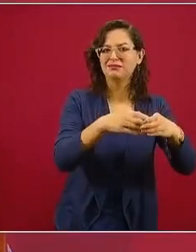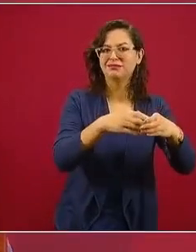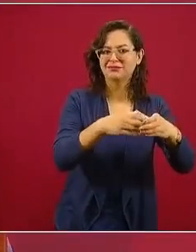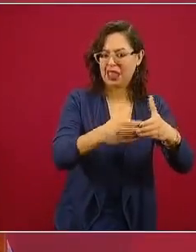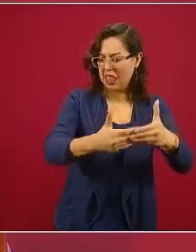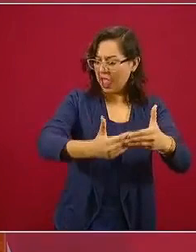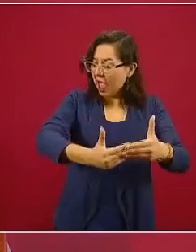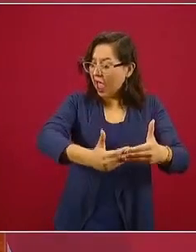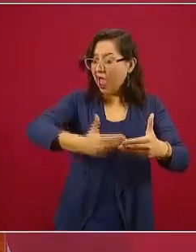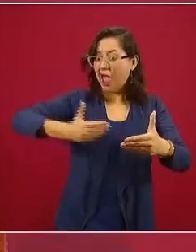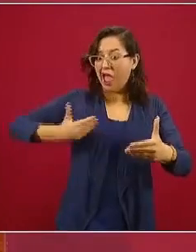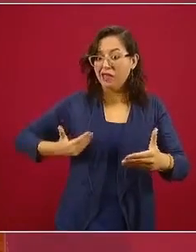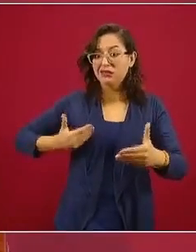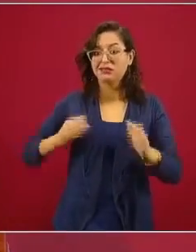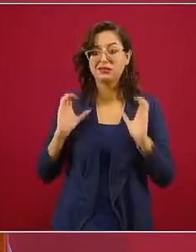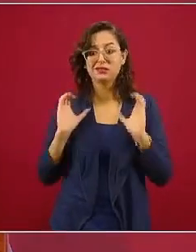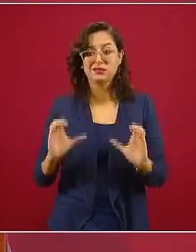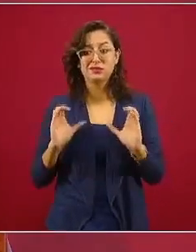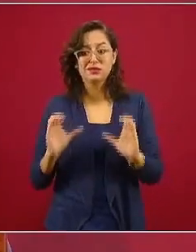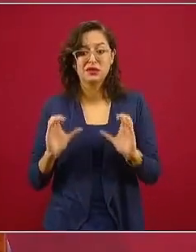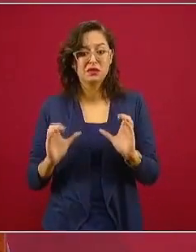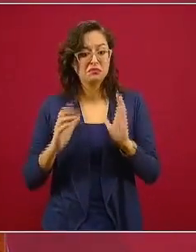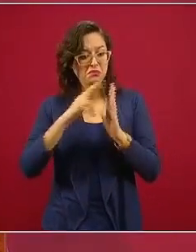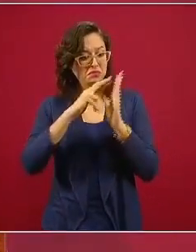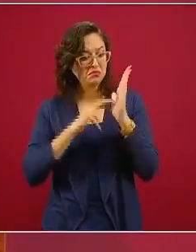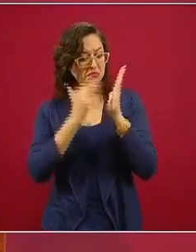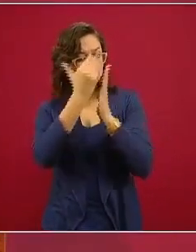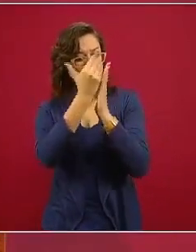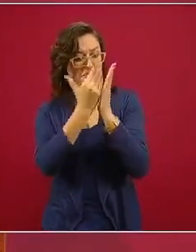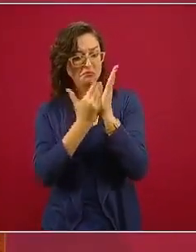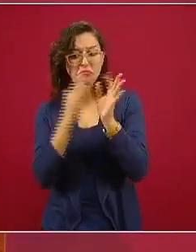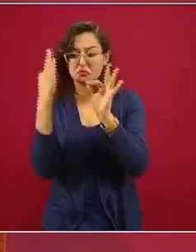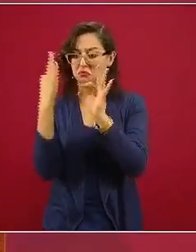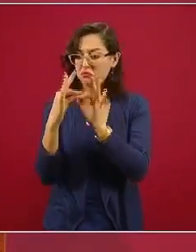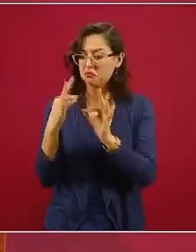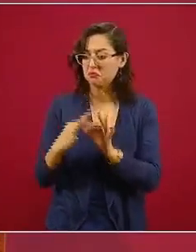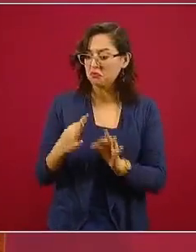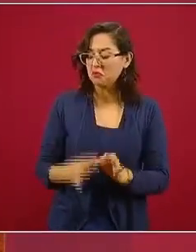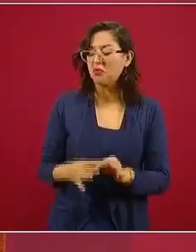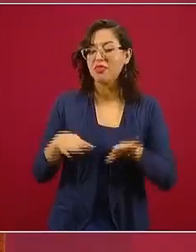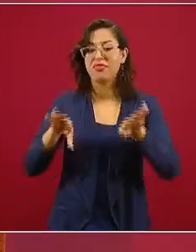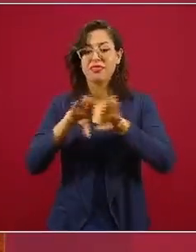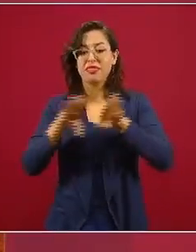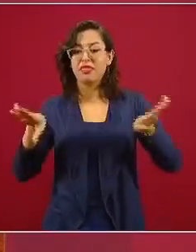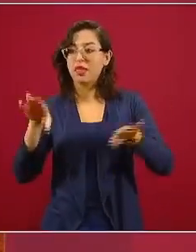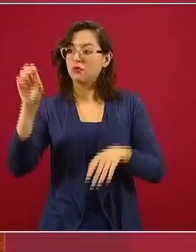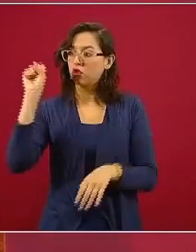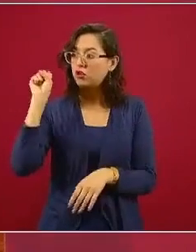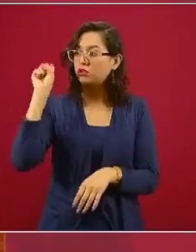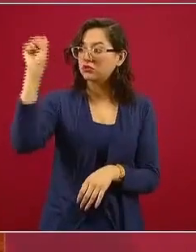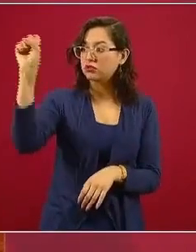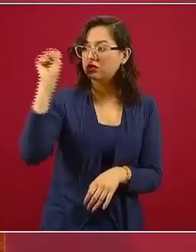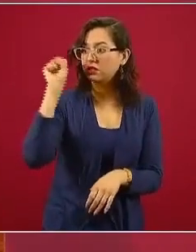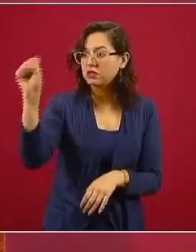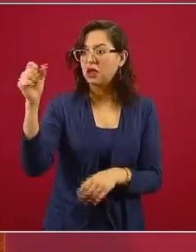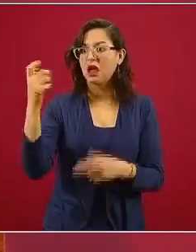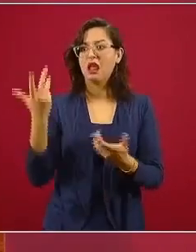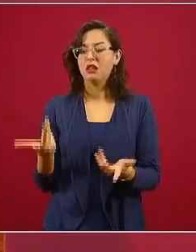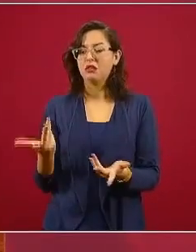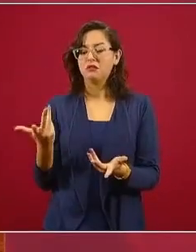haya democracia sindical. Pero eso es algo que este gobierno iba a impulsar con el TEMEC o sin el